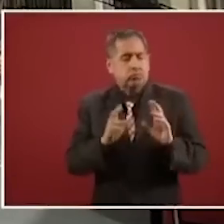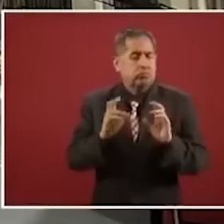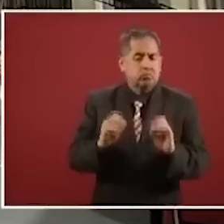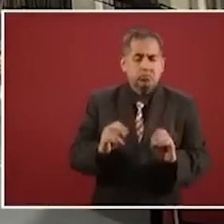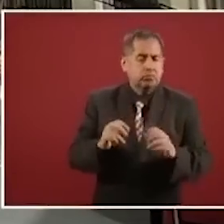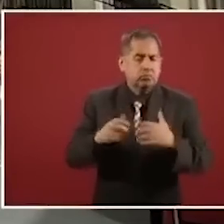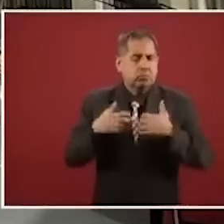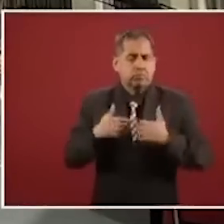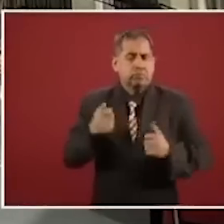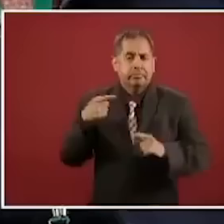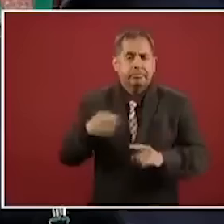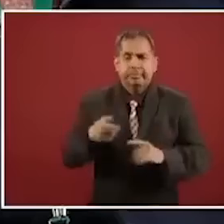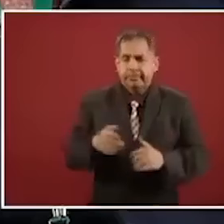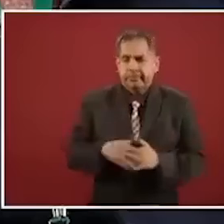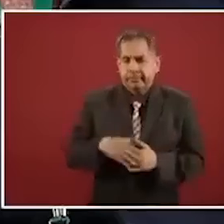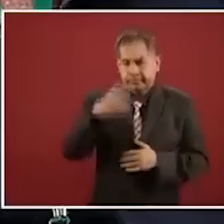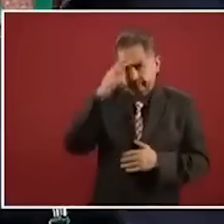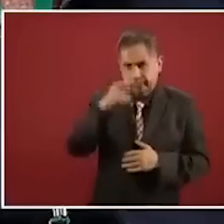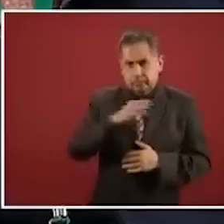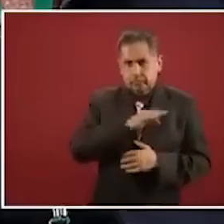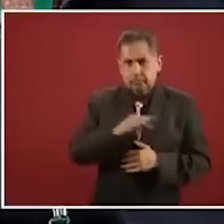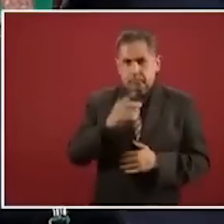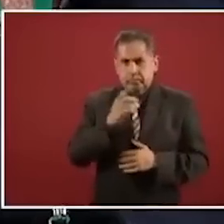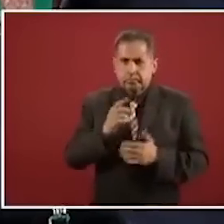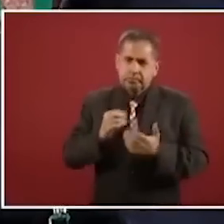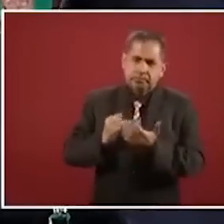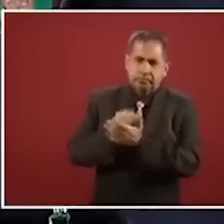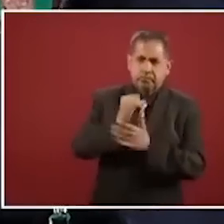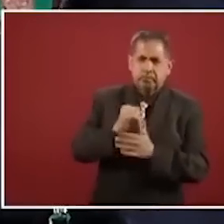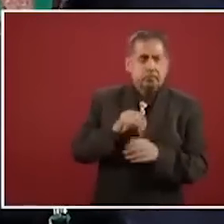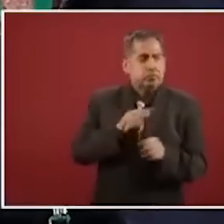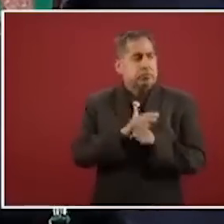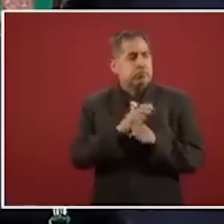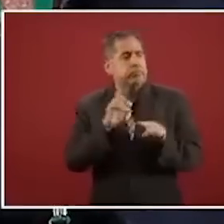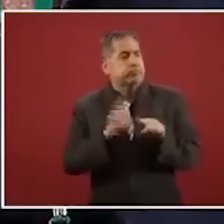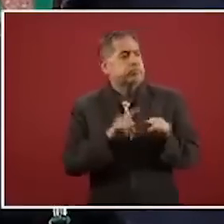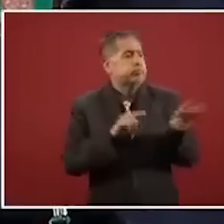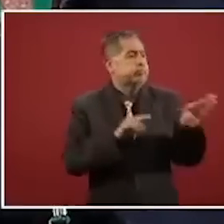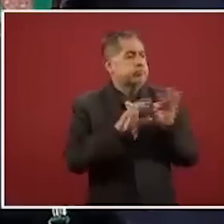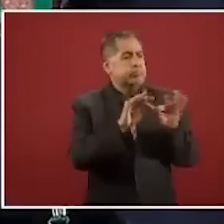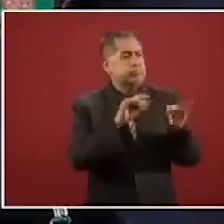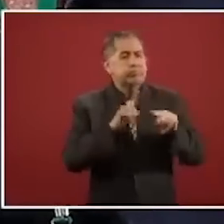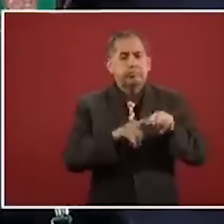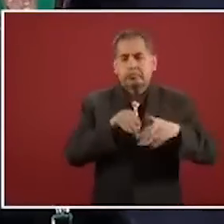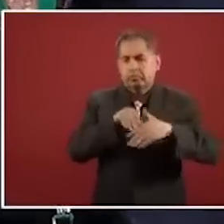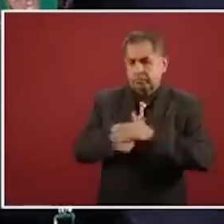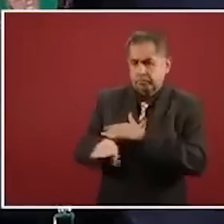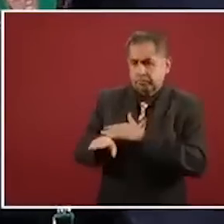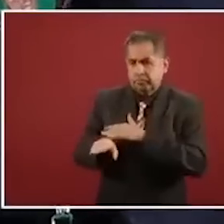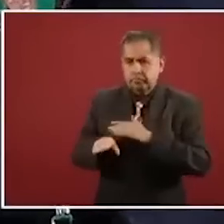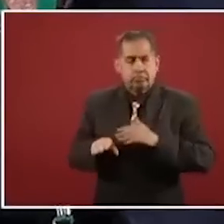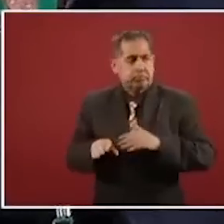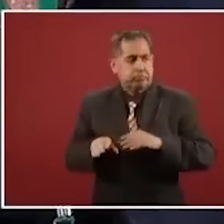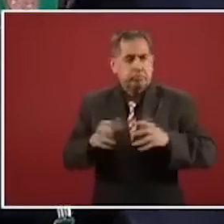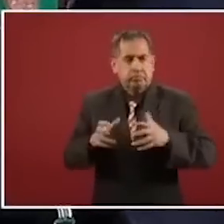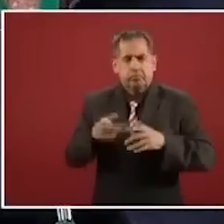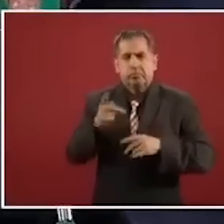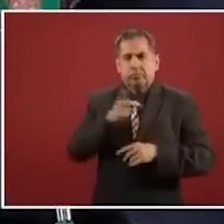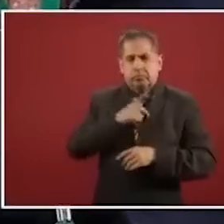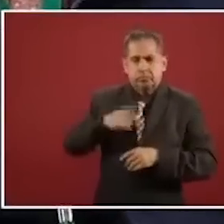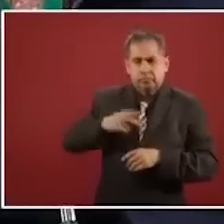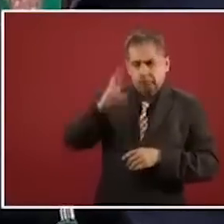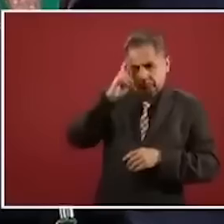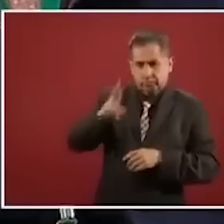Tenemos entendido que México puede decidir qué agregados entrarían al país, pero sí se